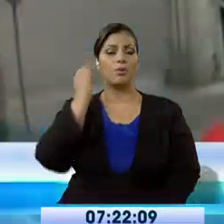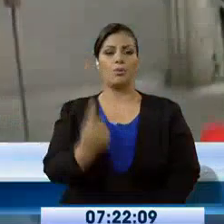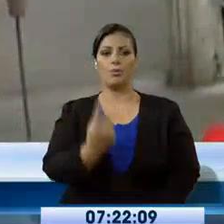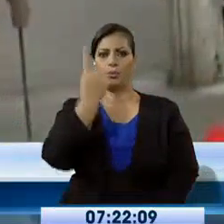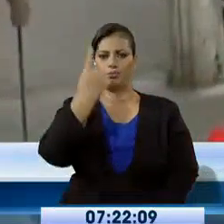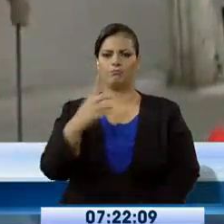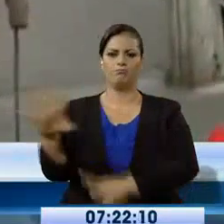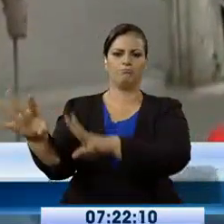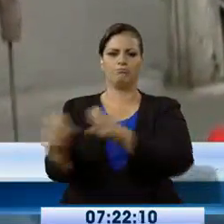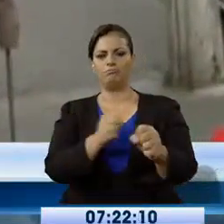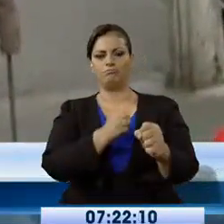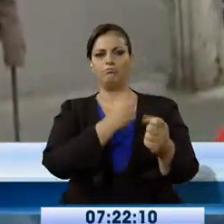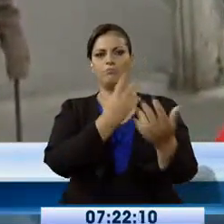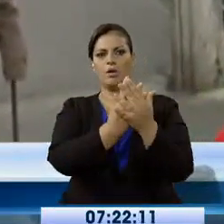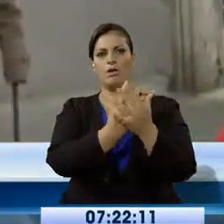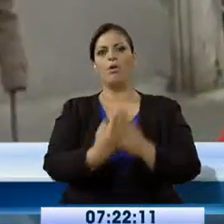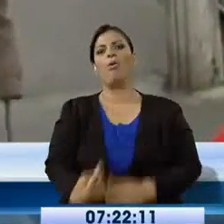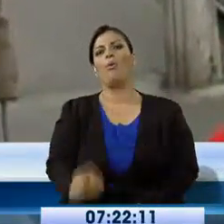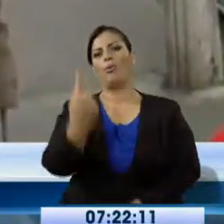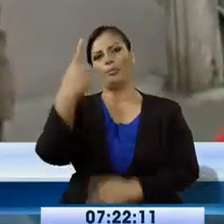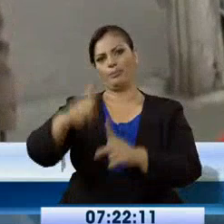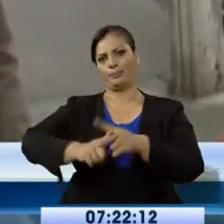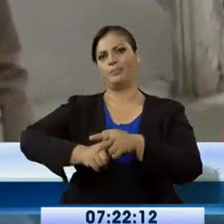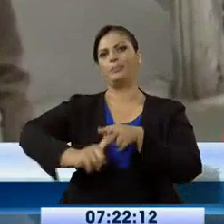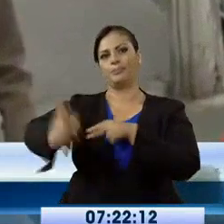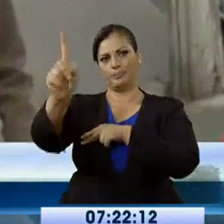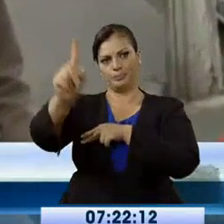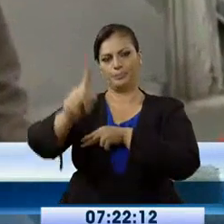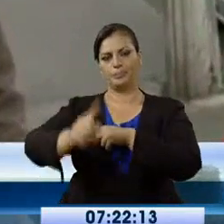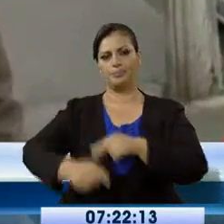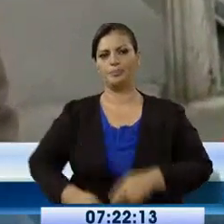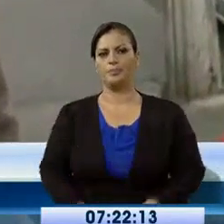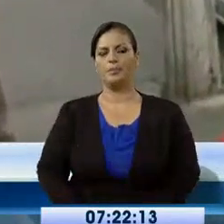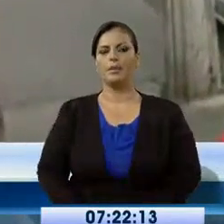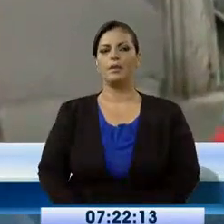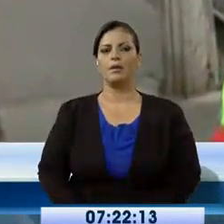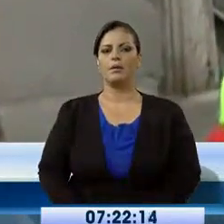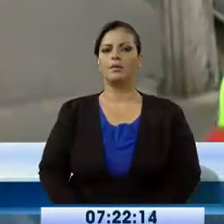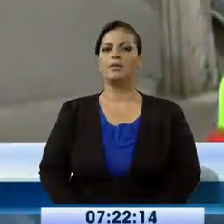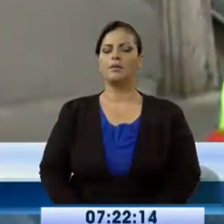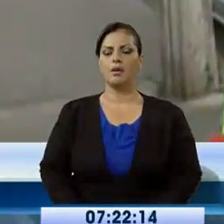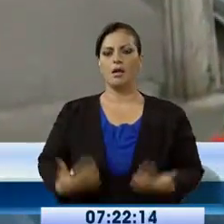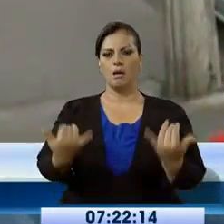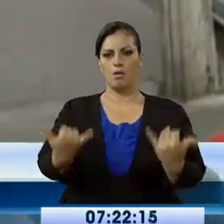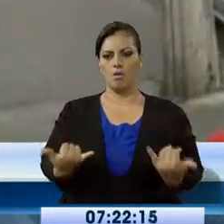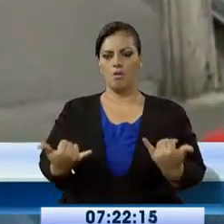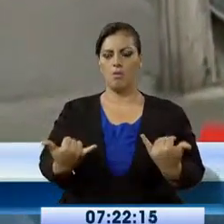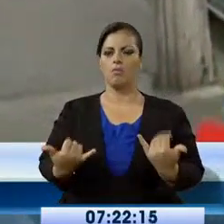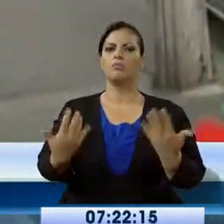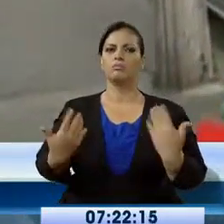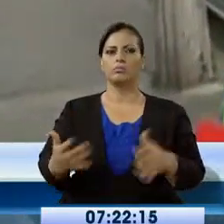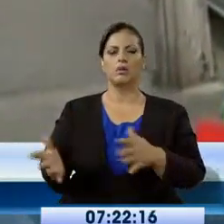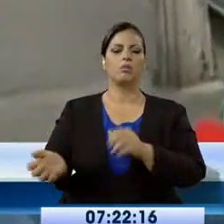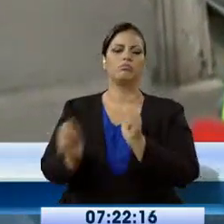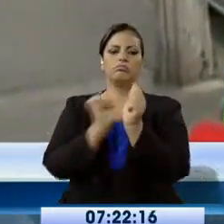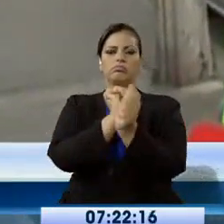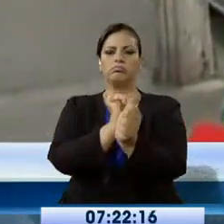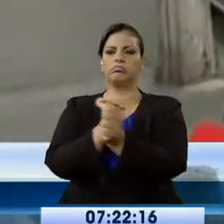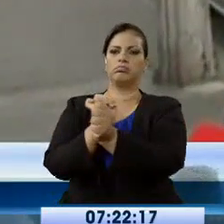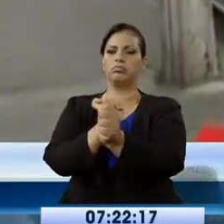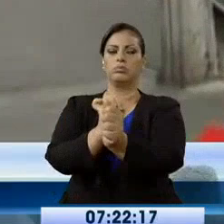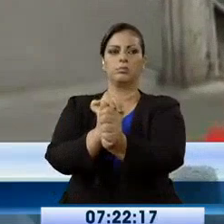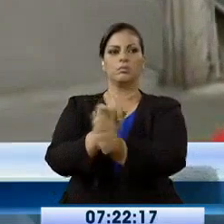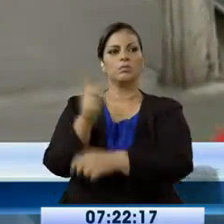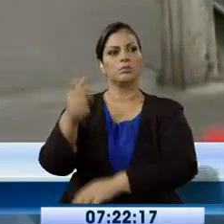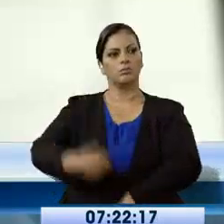encuentra, quien conjuntamente con la persona responsable que va a colocar la respectiva denuncia, vamos a proceder a llevar a flagrancia para que se inicie ya